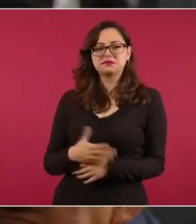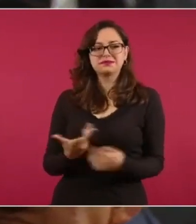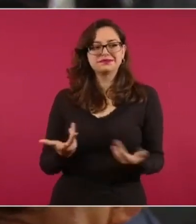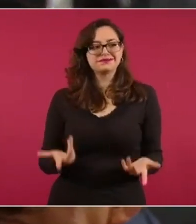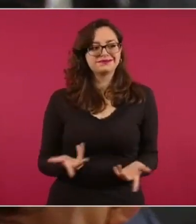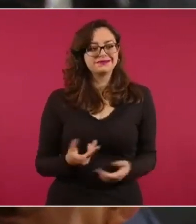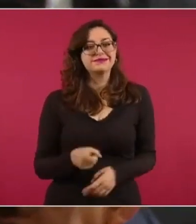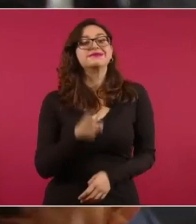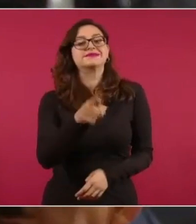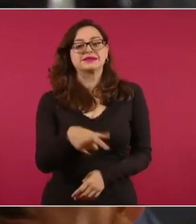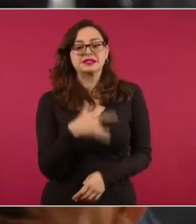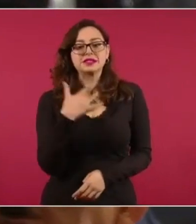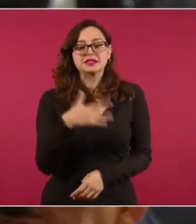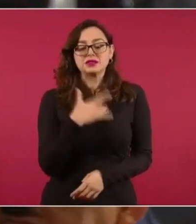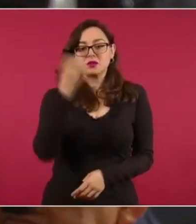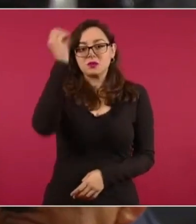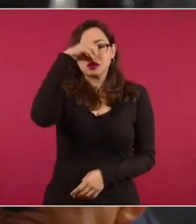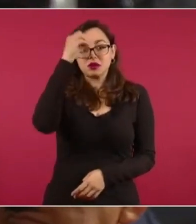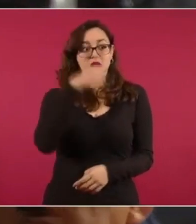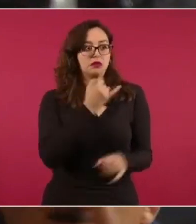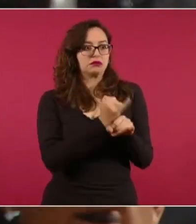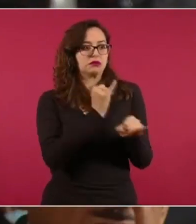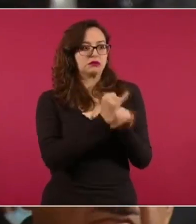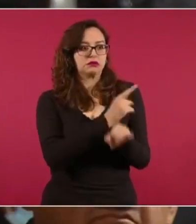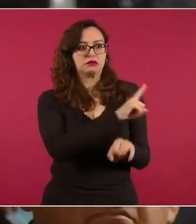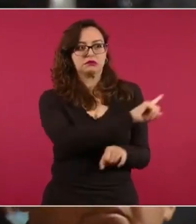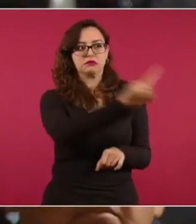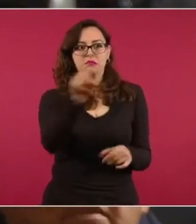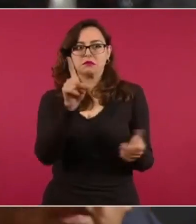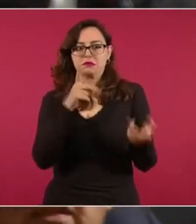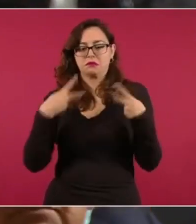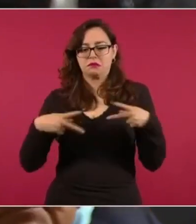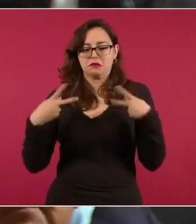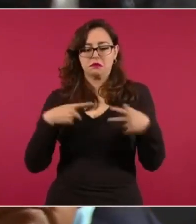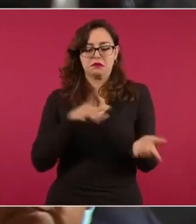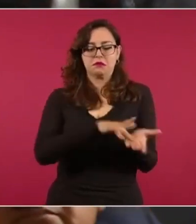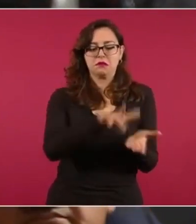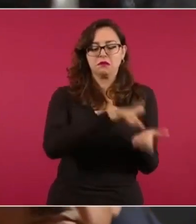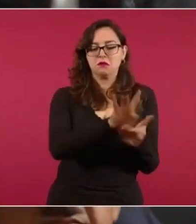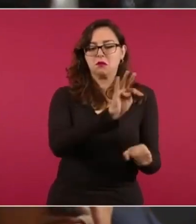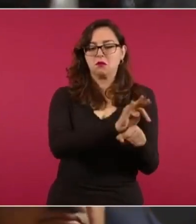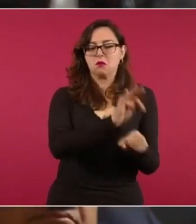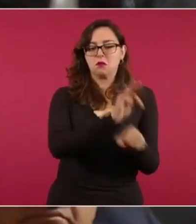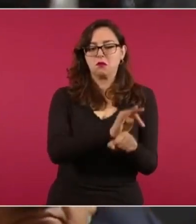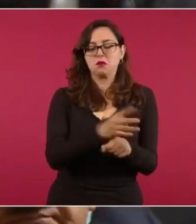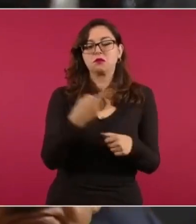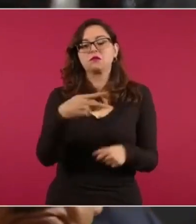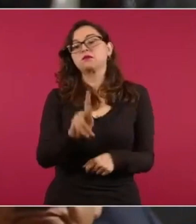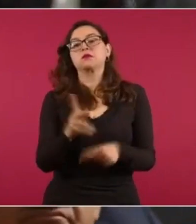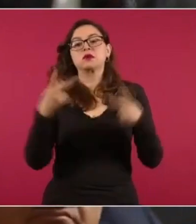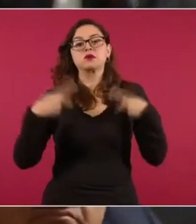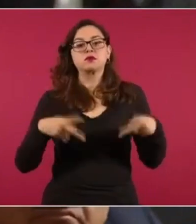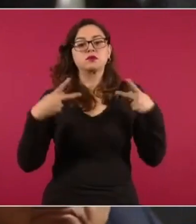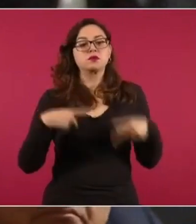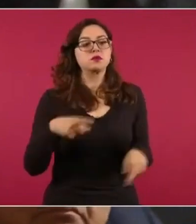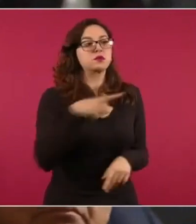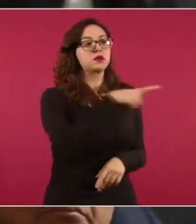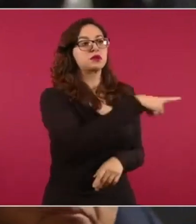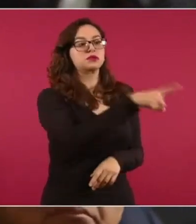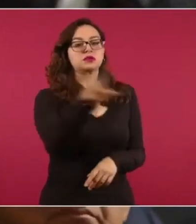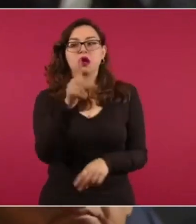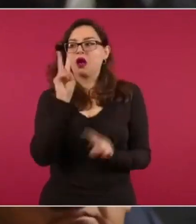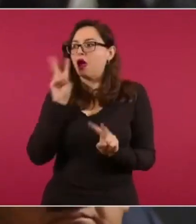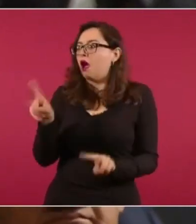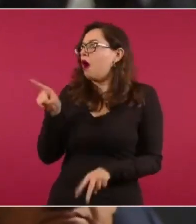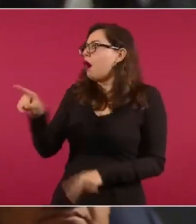qué piensa de lo que sucedió ayer y de que varias de las personas que se solidarizaron con Dresser solo vean violencia de quienes no piensan como